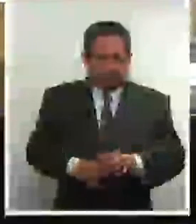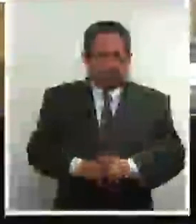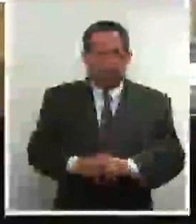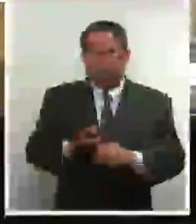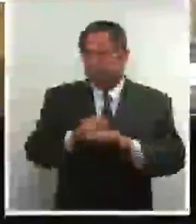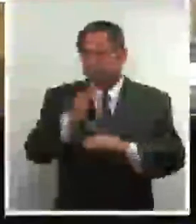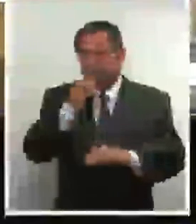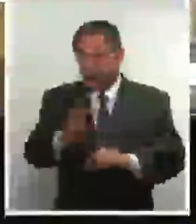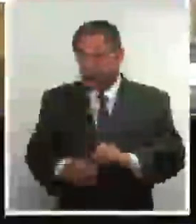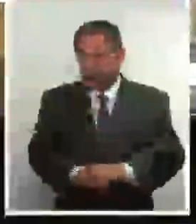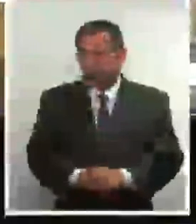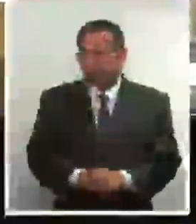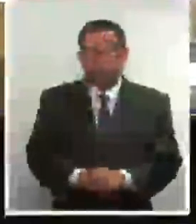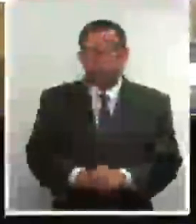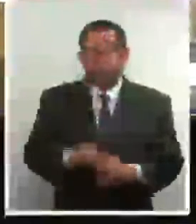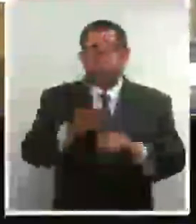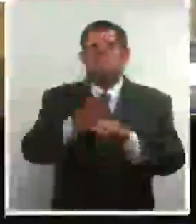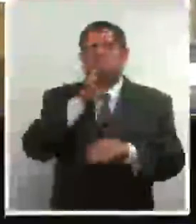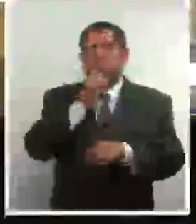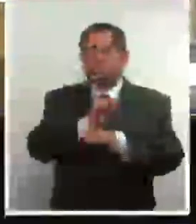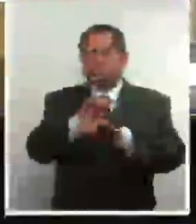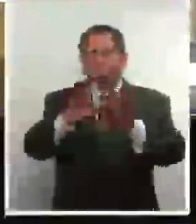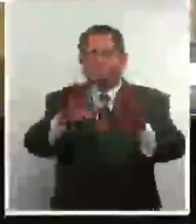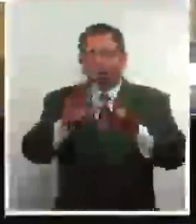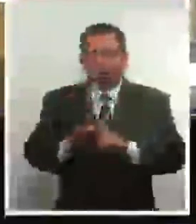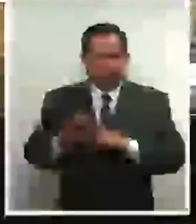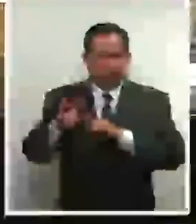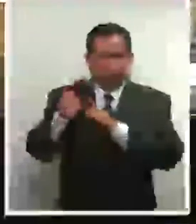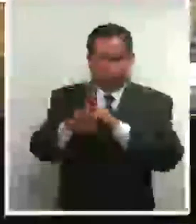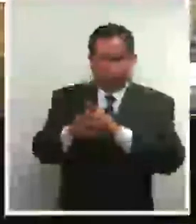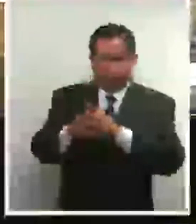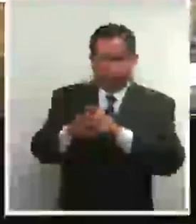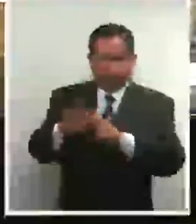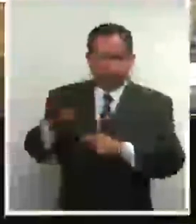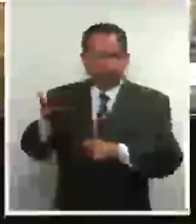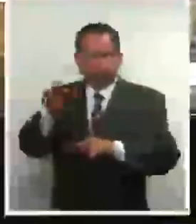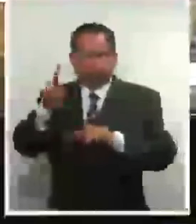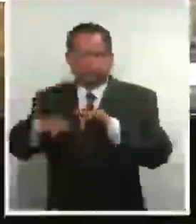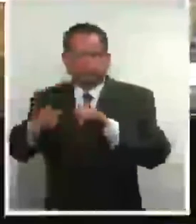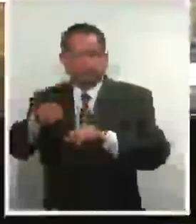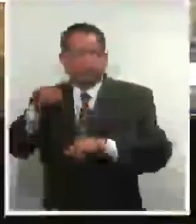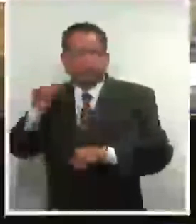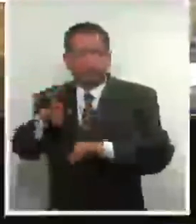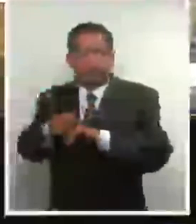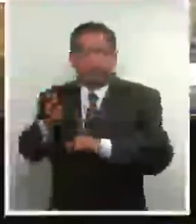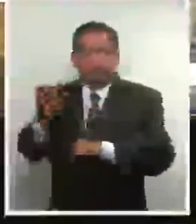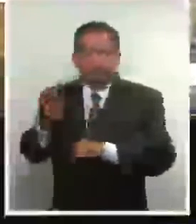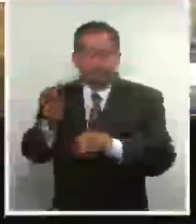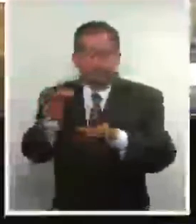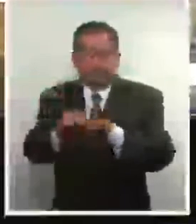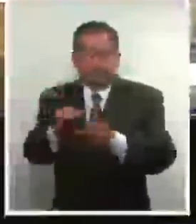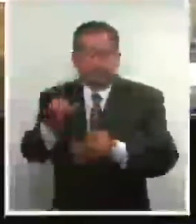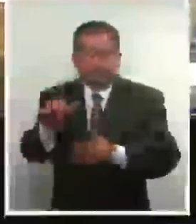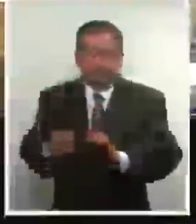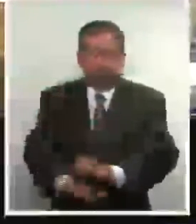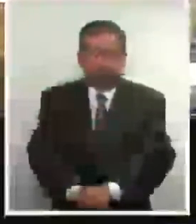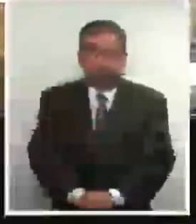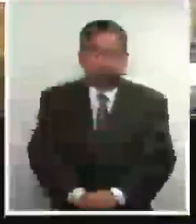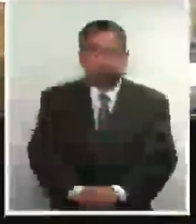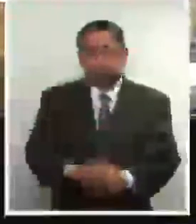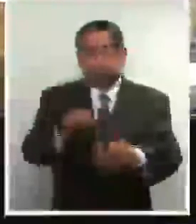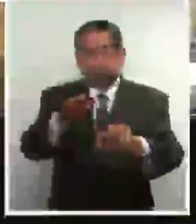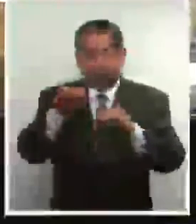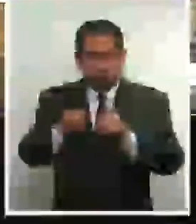Muy bien. Entonces es muy sencillo. La comisión que retire la reserva al numeral 5 del apartado A. La